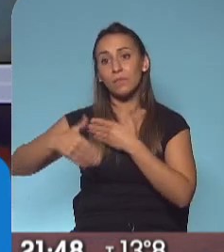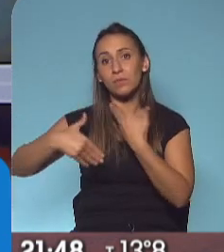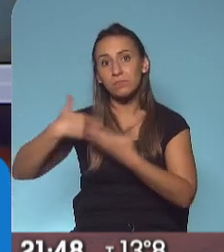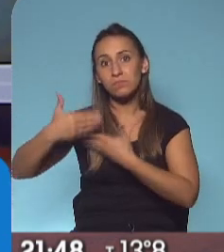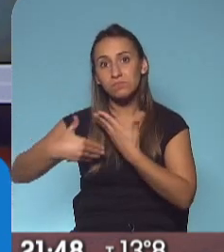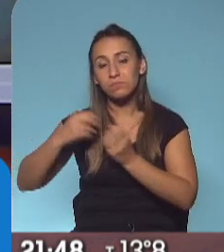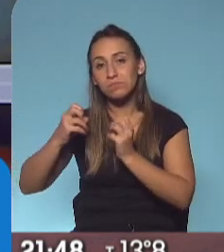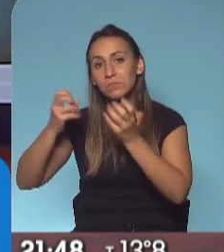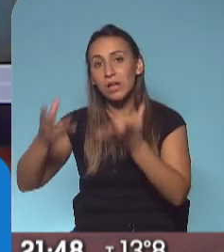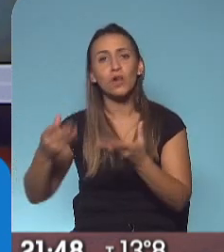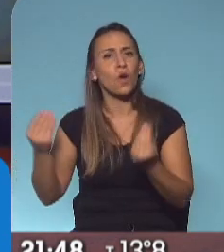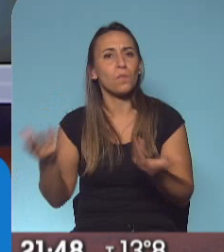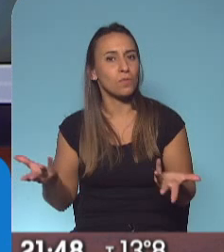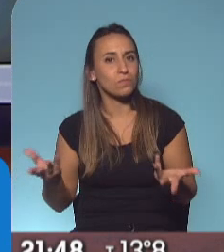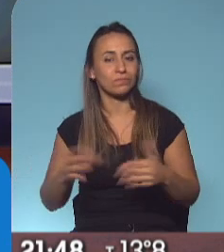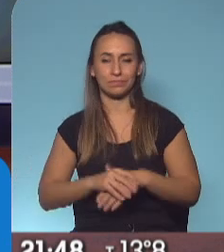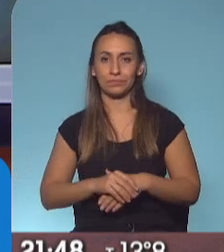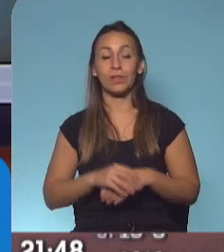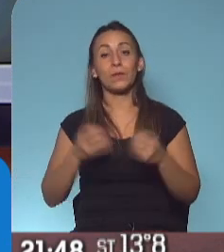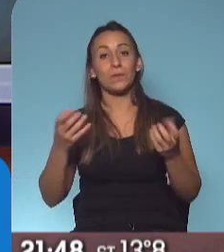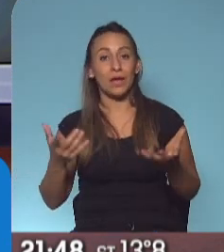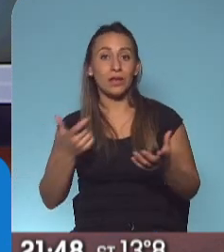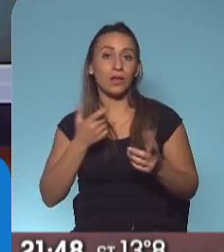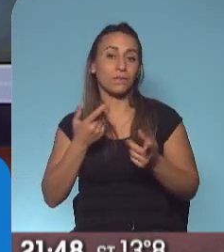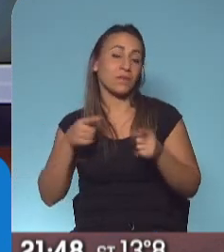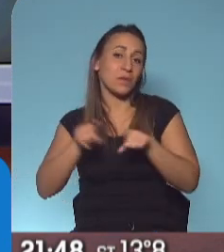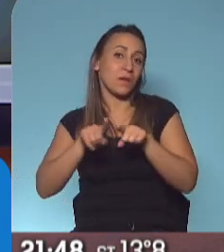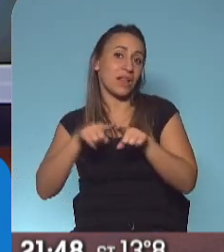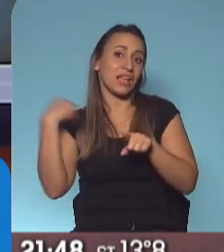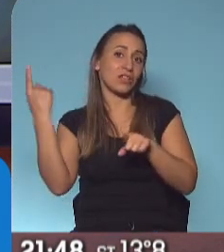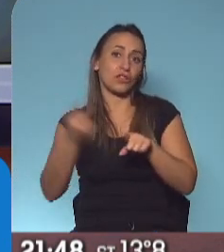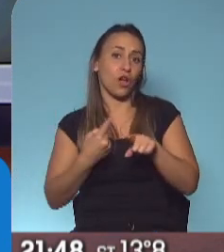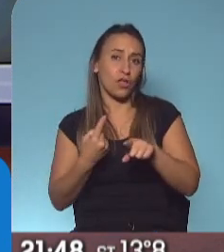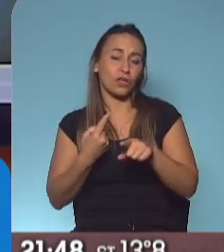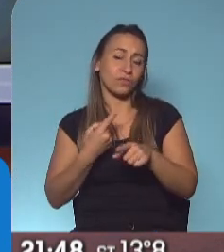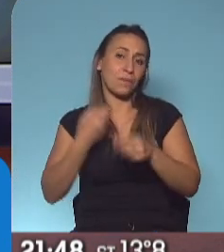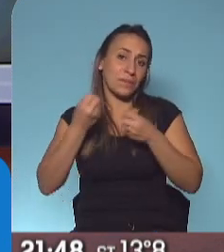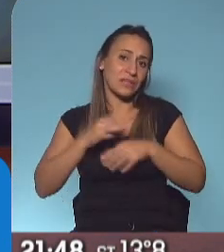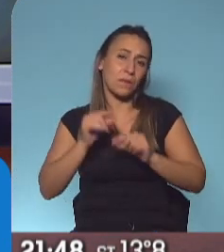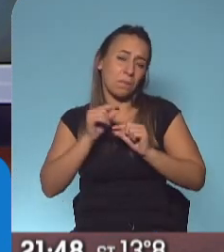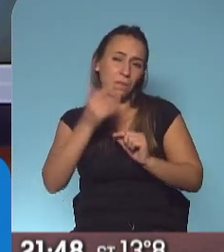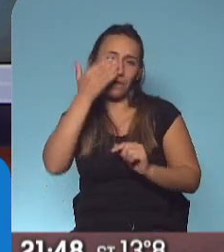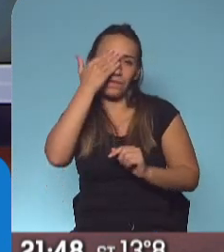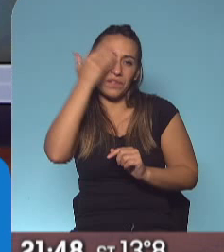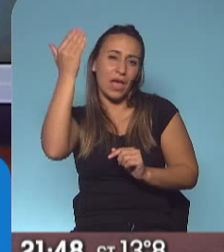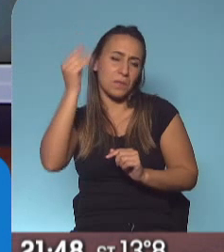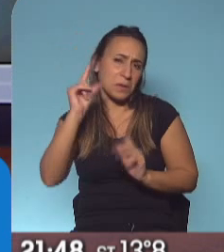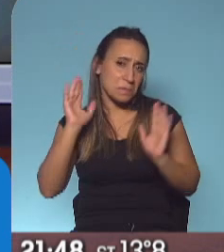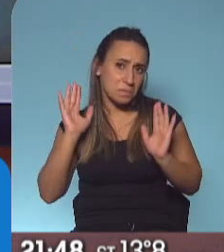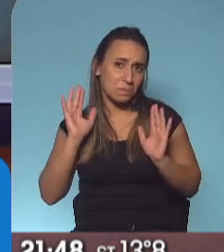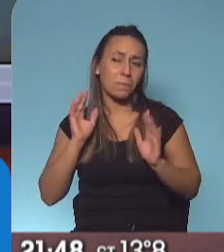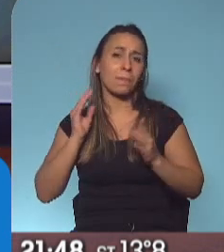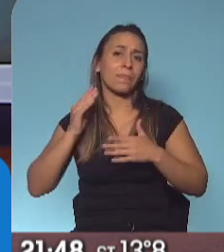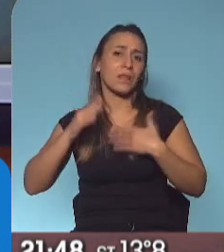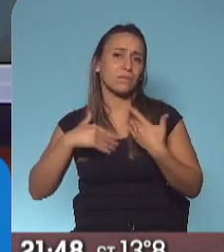hasta el momento. Bueno, empecé creo que como todos con un poco de fiebre, que se combinó con